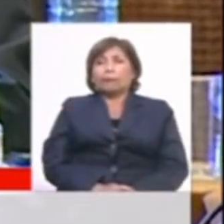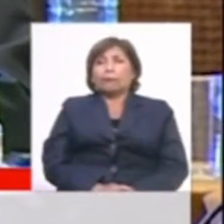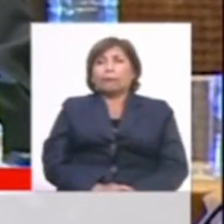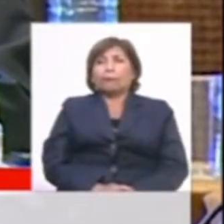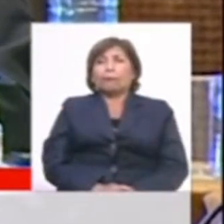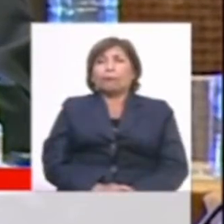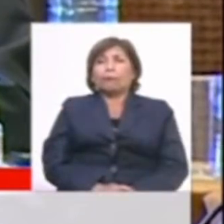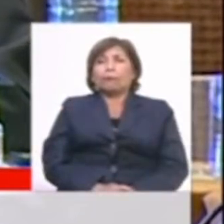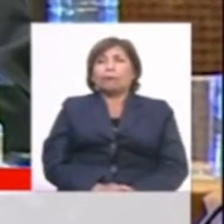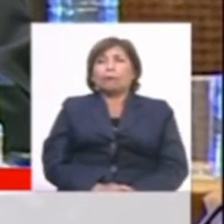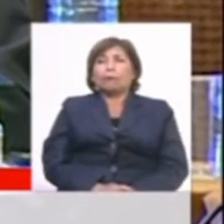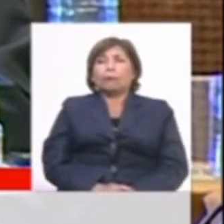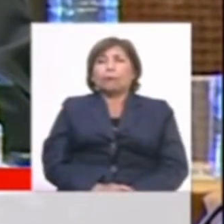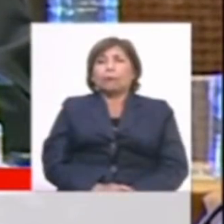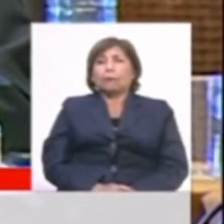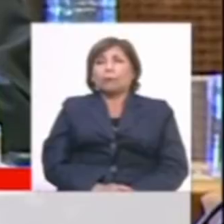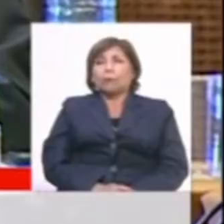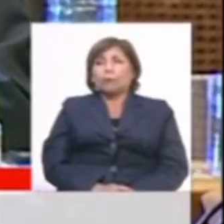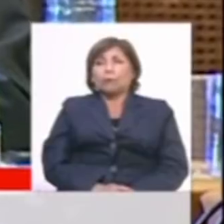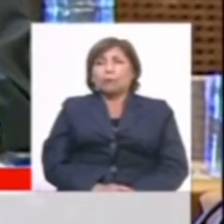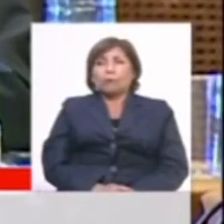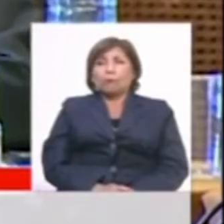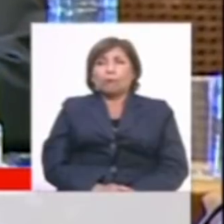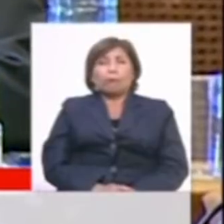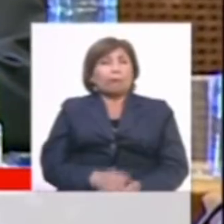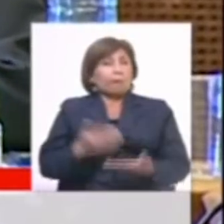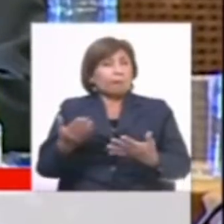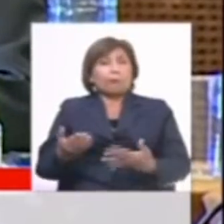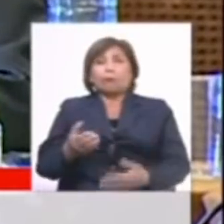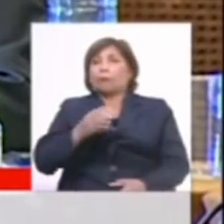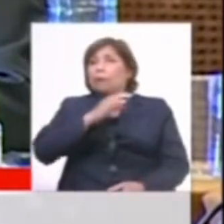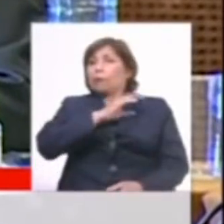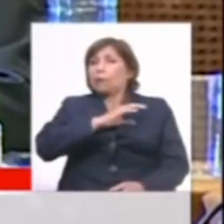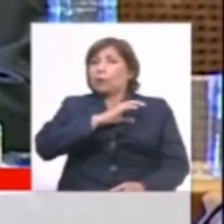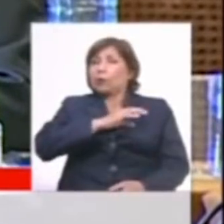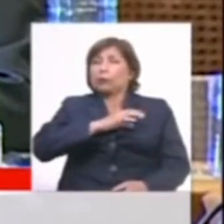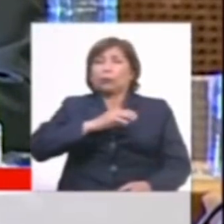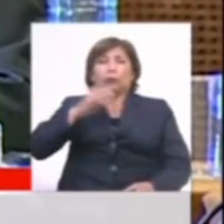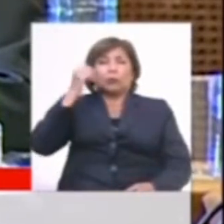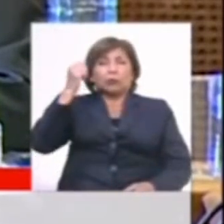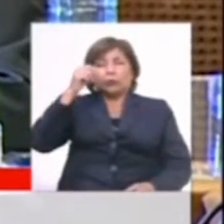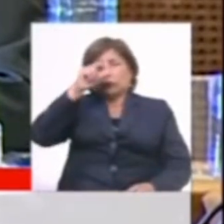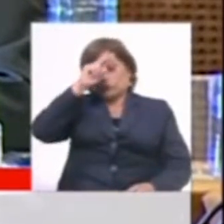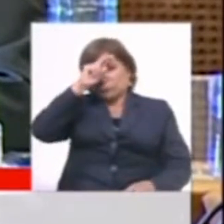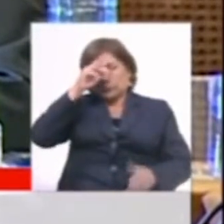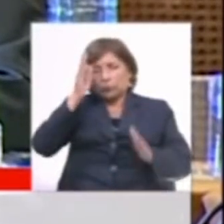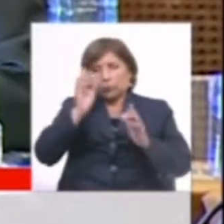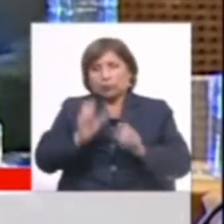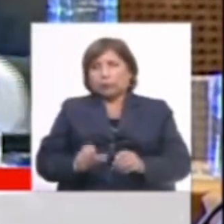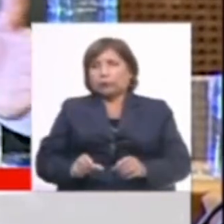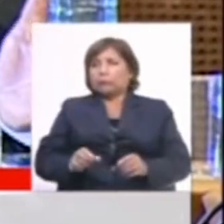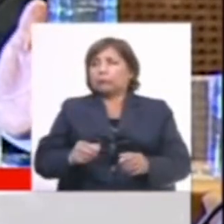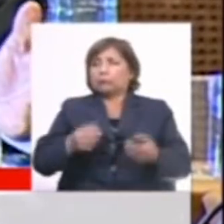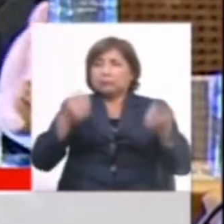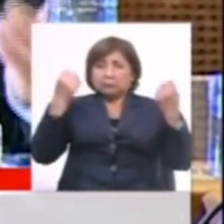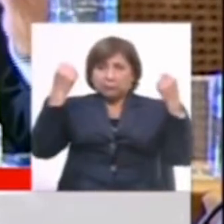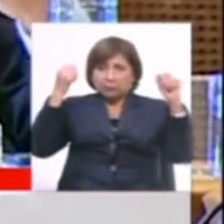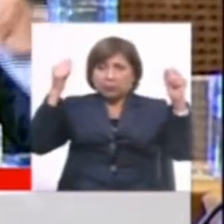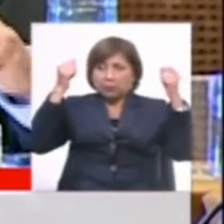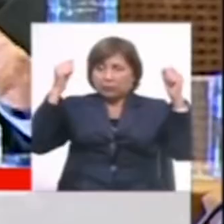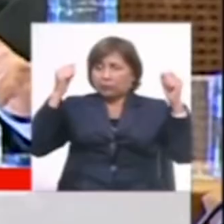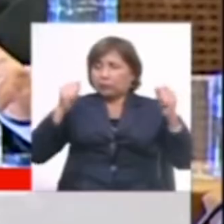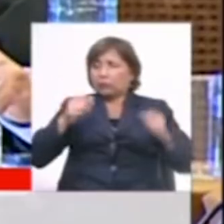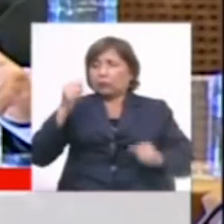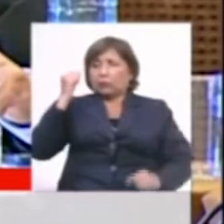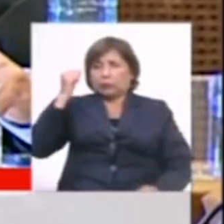la actitud y el derecho que tienen los peruanos y los ciudadanos en manifestarse como